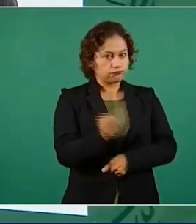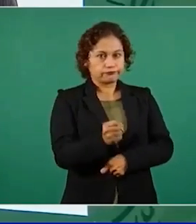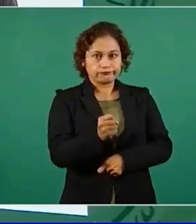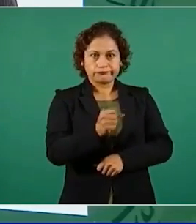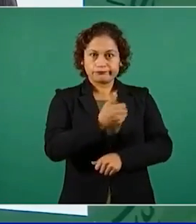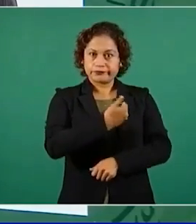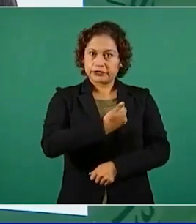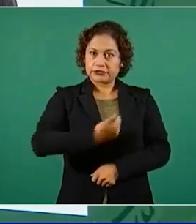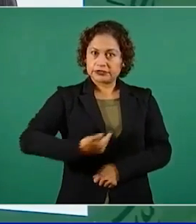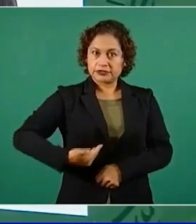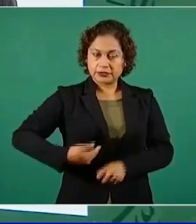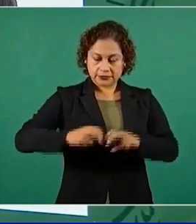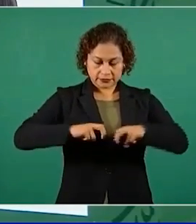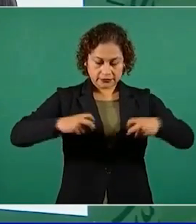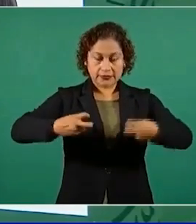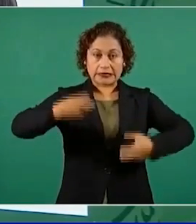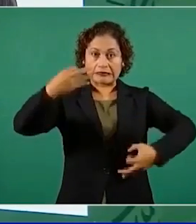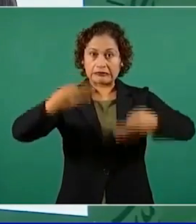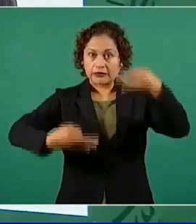Electoral,